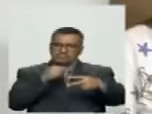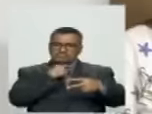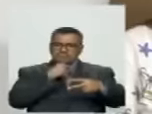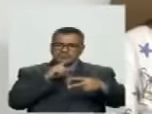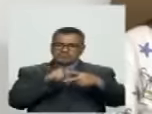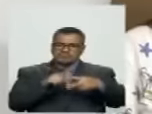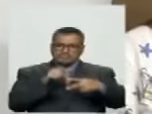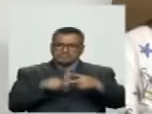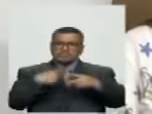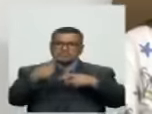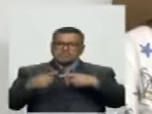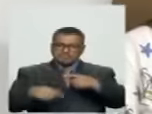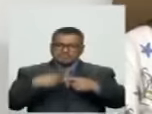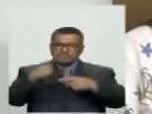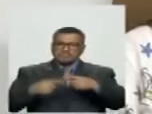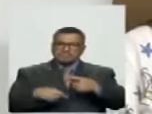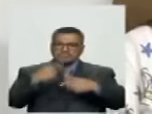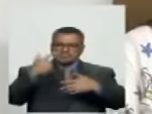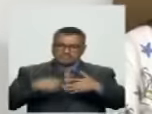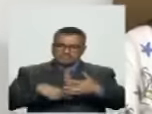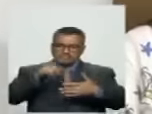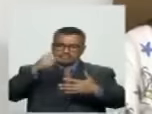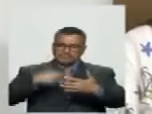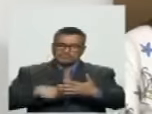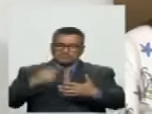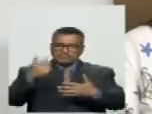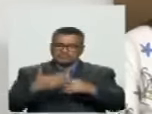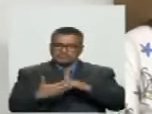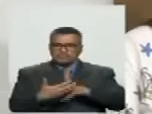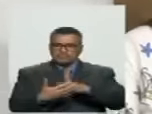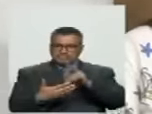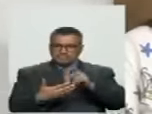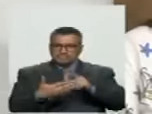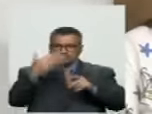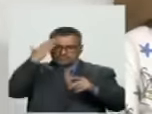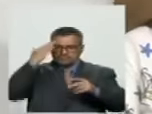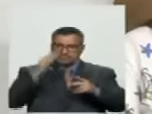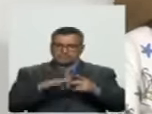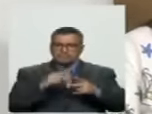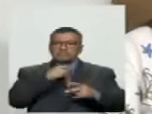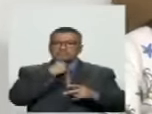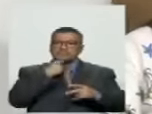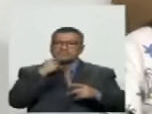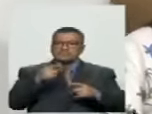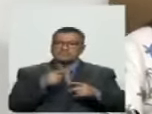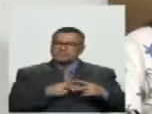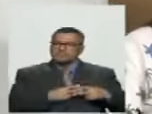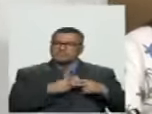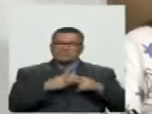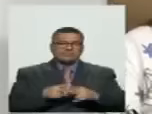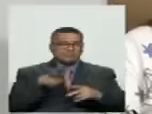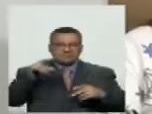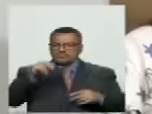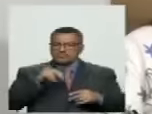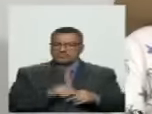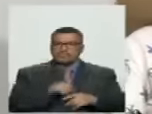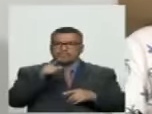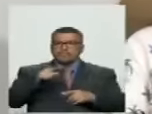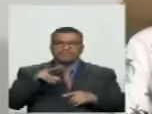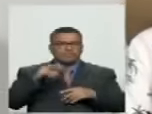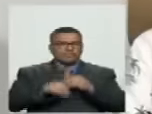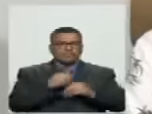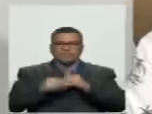contenido de TikTok al otro, al otro, al otro, al otro. No es voluntario. Eso no